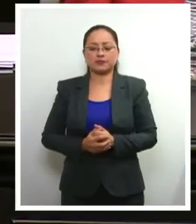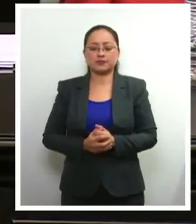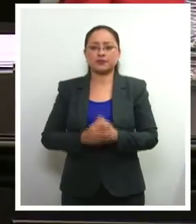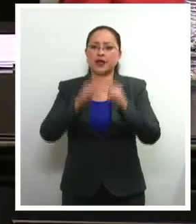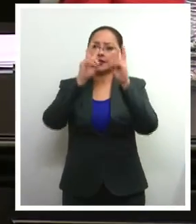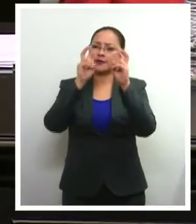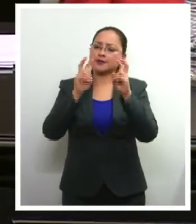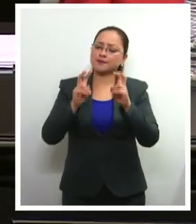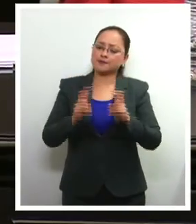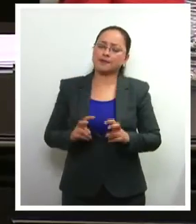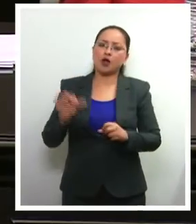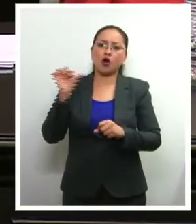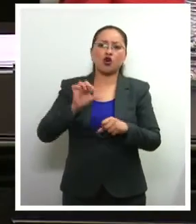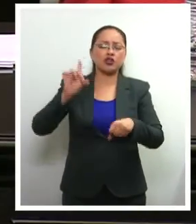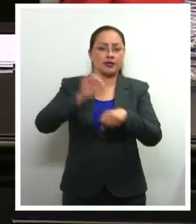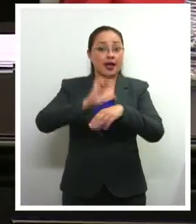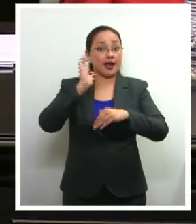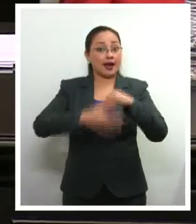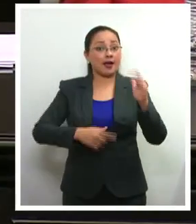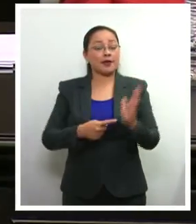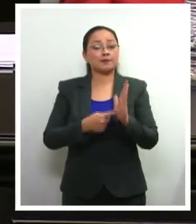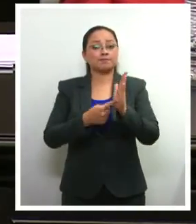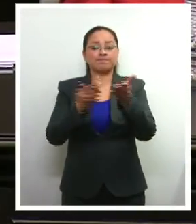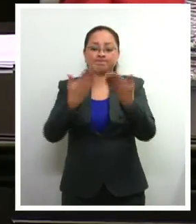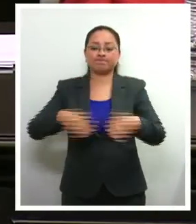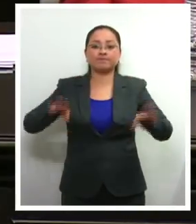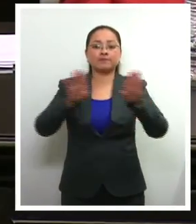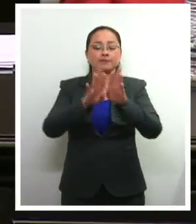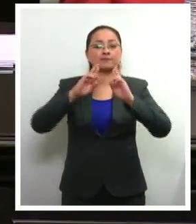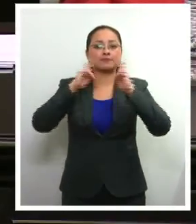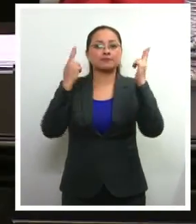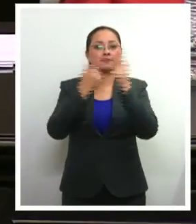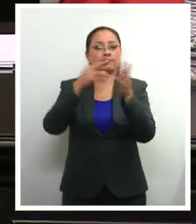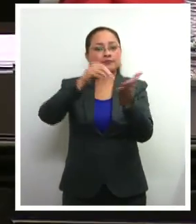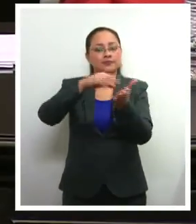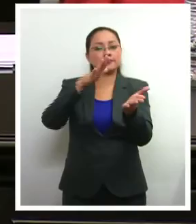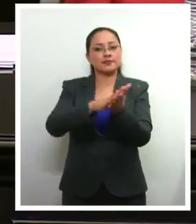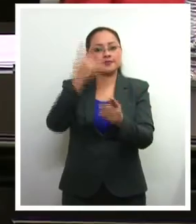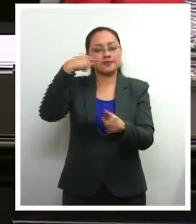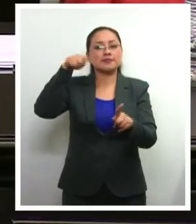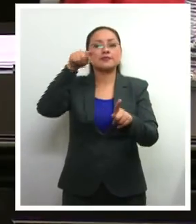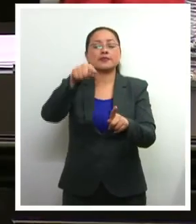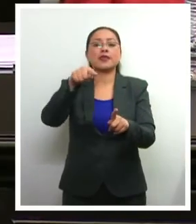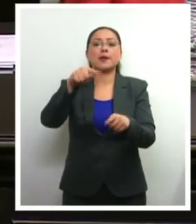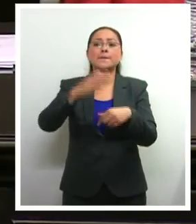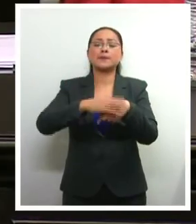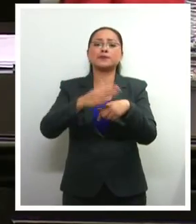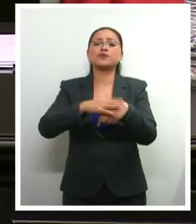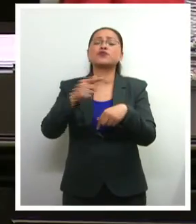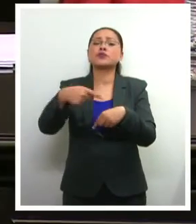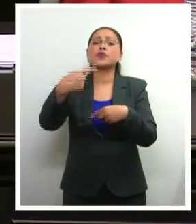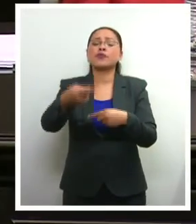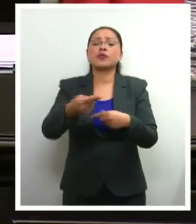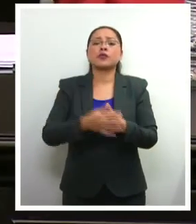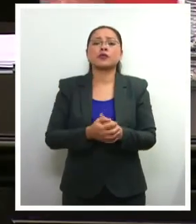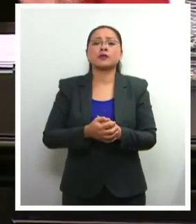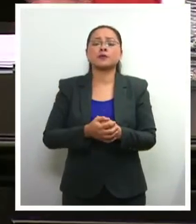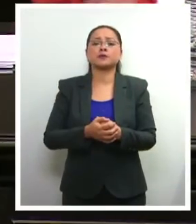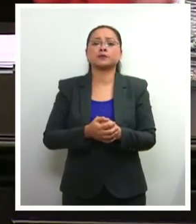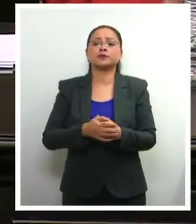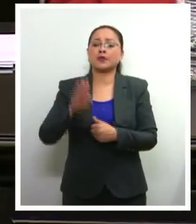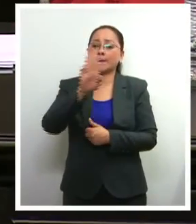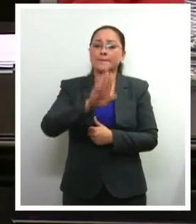Agotados los asuntos en cartera, se levanta la sesión y se cita para la que tendrá lugar el